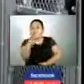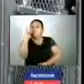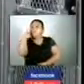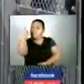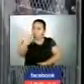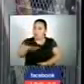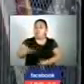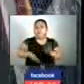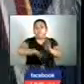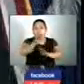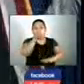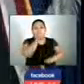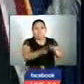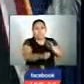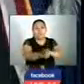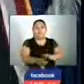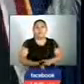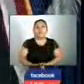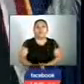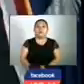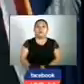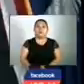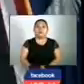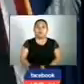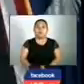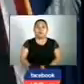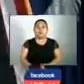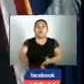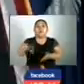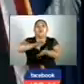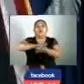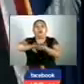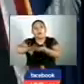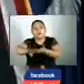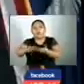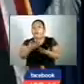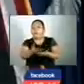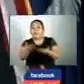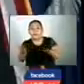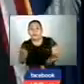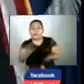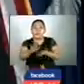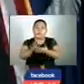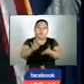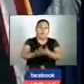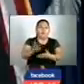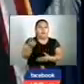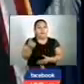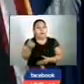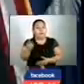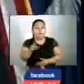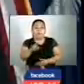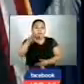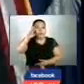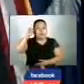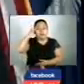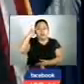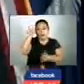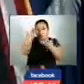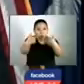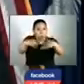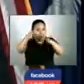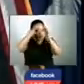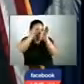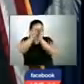situación migratoria el gasto en infraestructura que contrae nuestra economía no obedece al sentido común